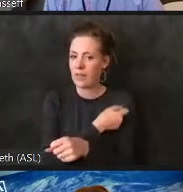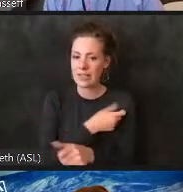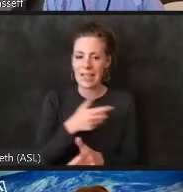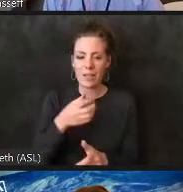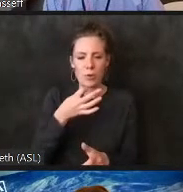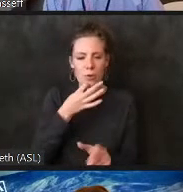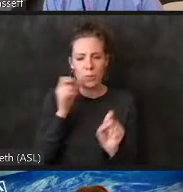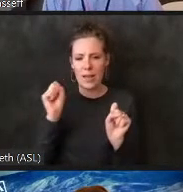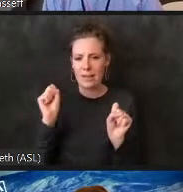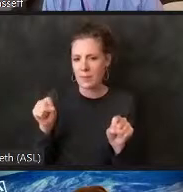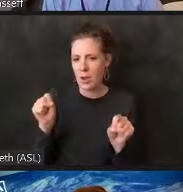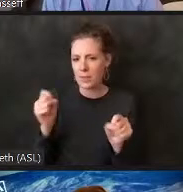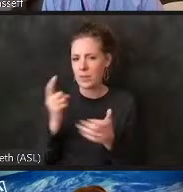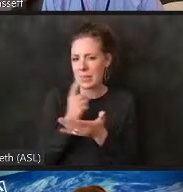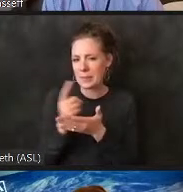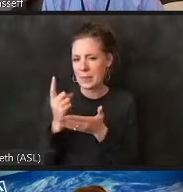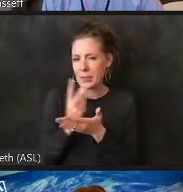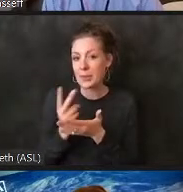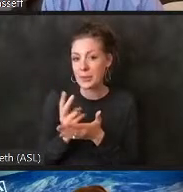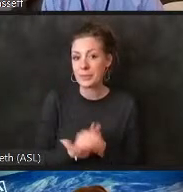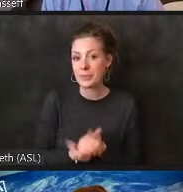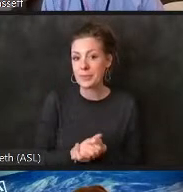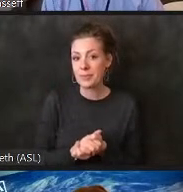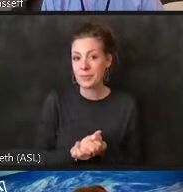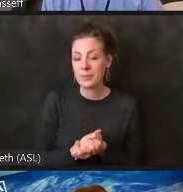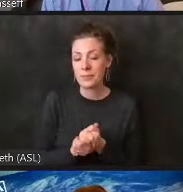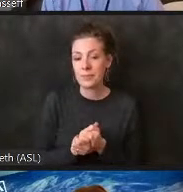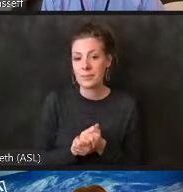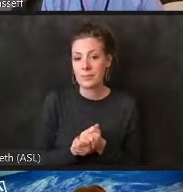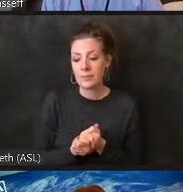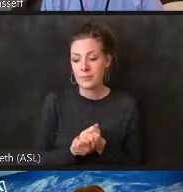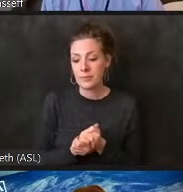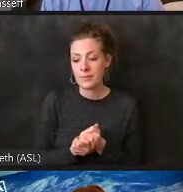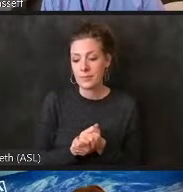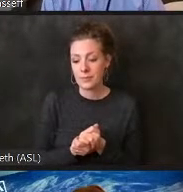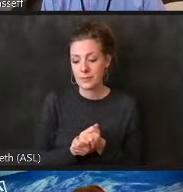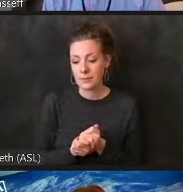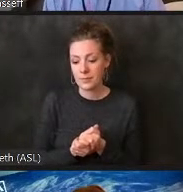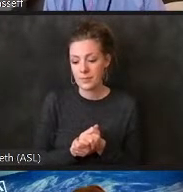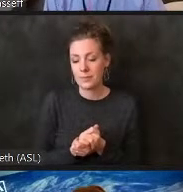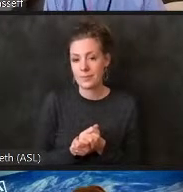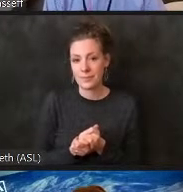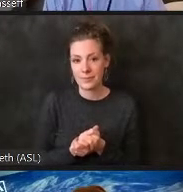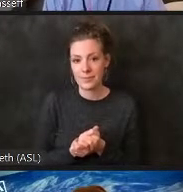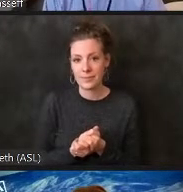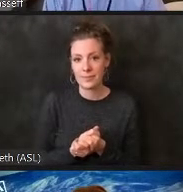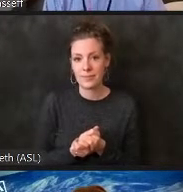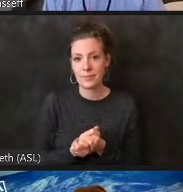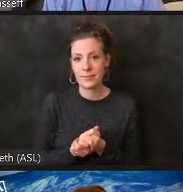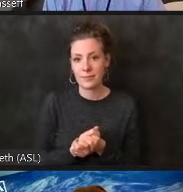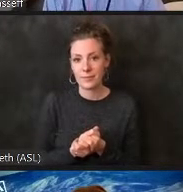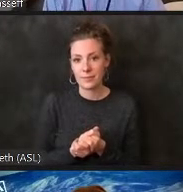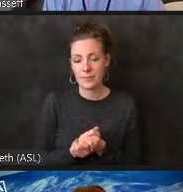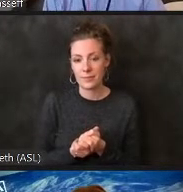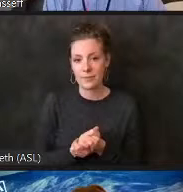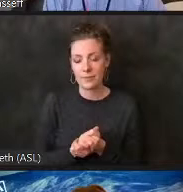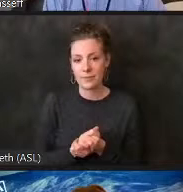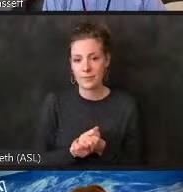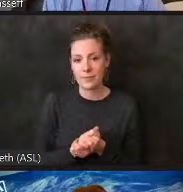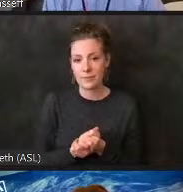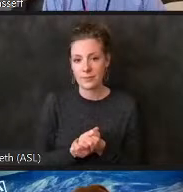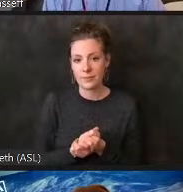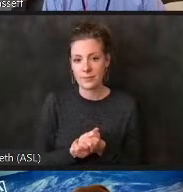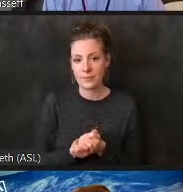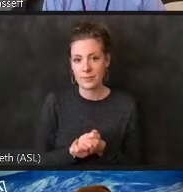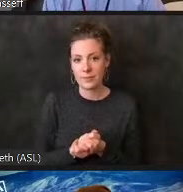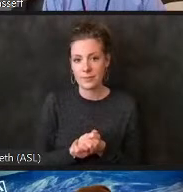más de enfocar con profesores que están arriba de la edad de 65 años, que estamos tratando a